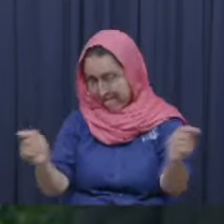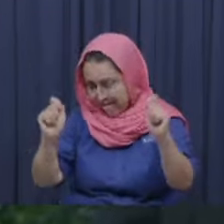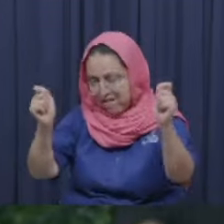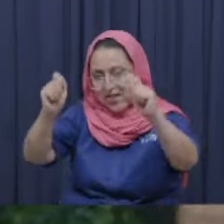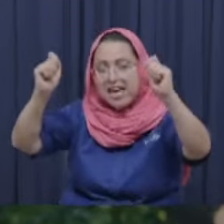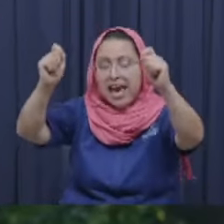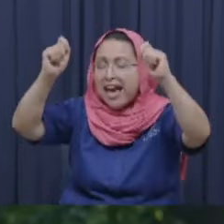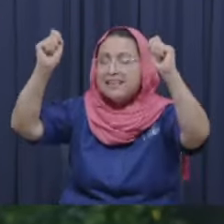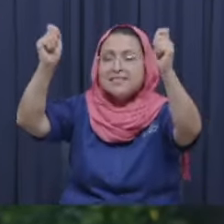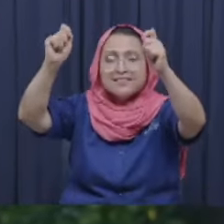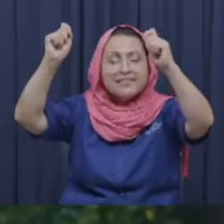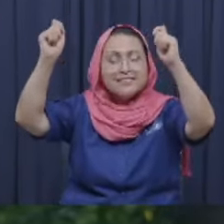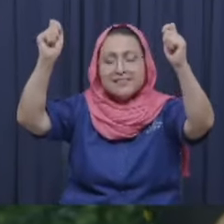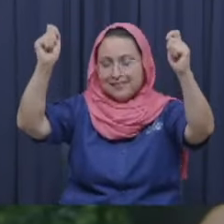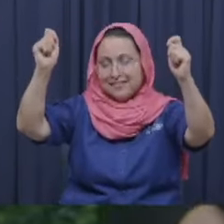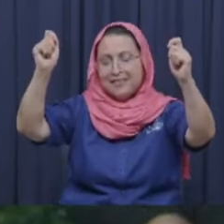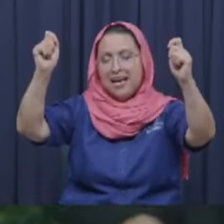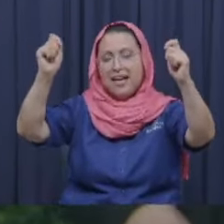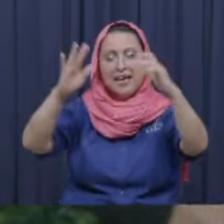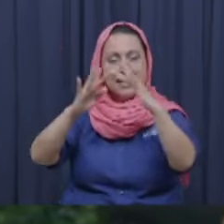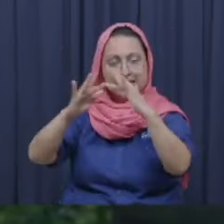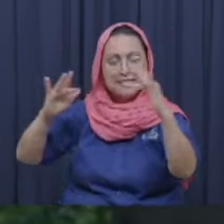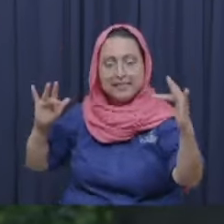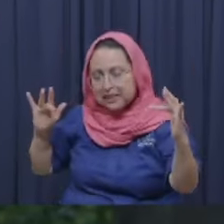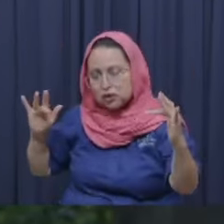fiesta en medio del desierto.